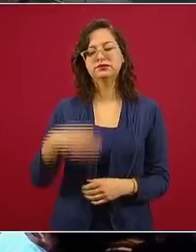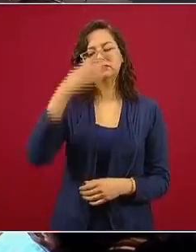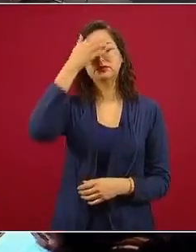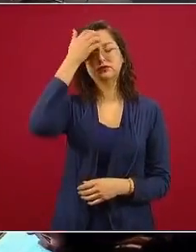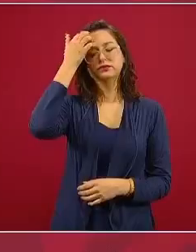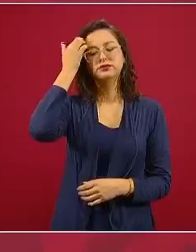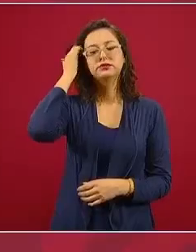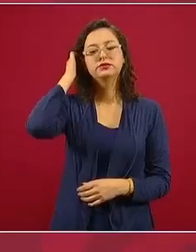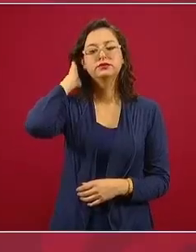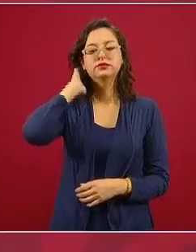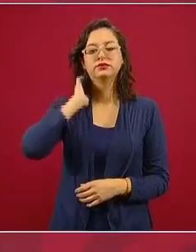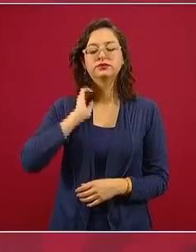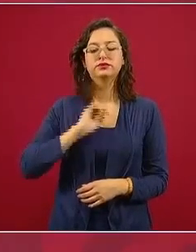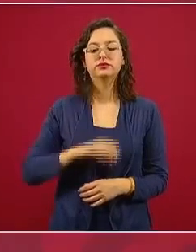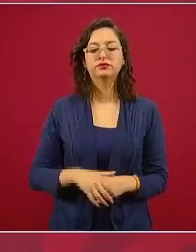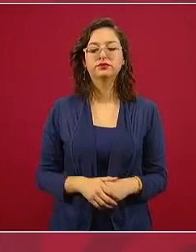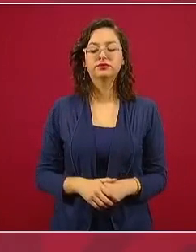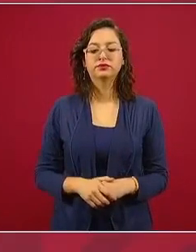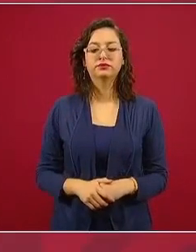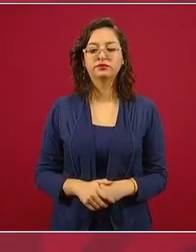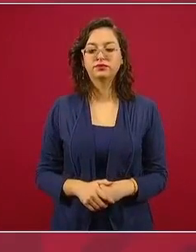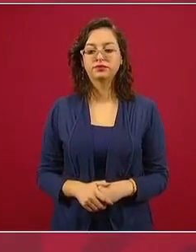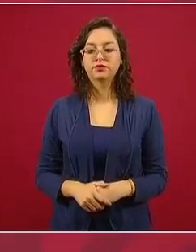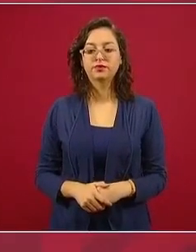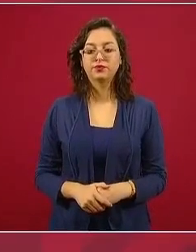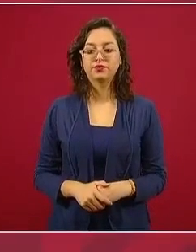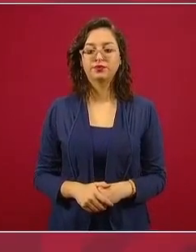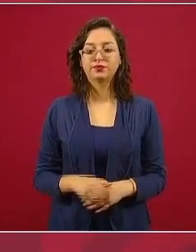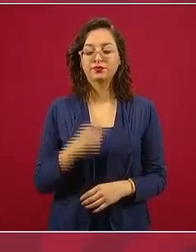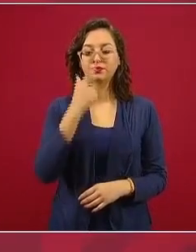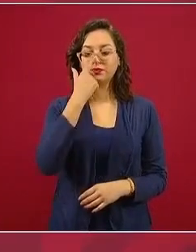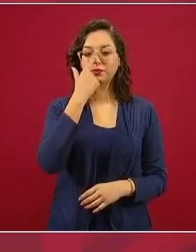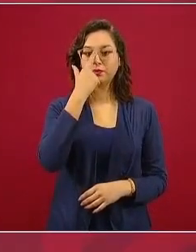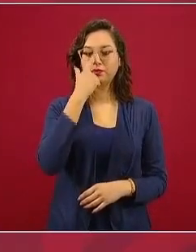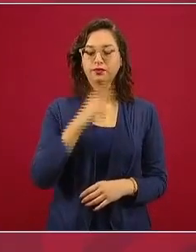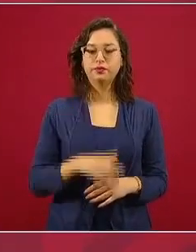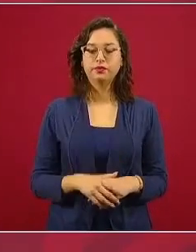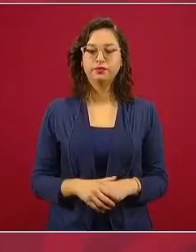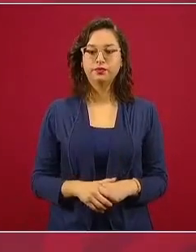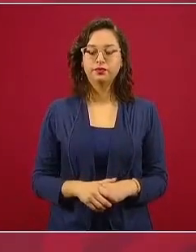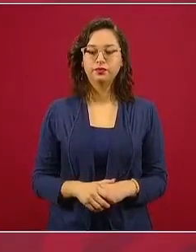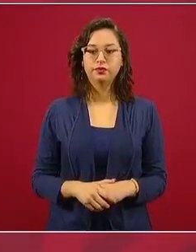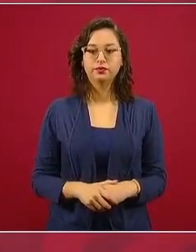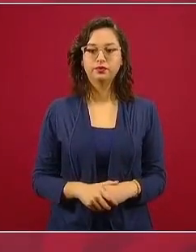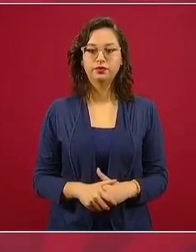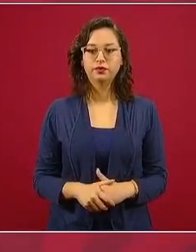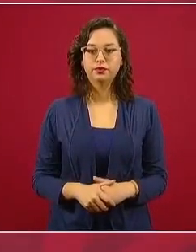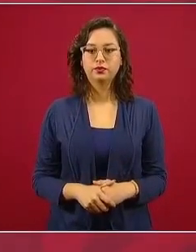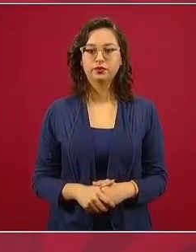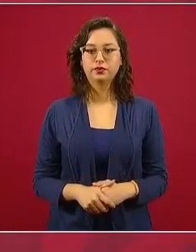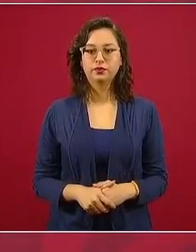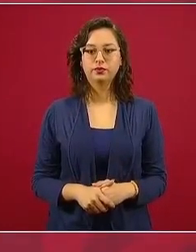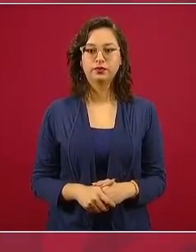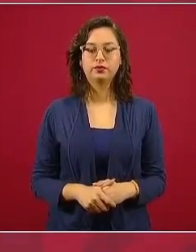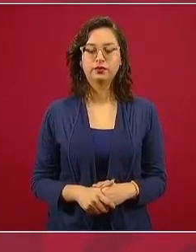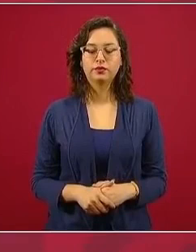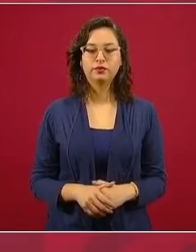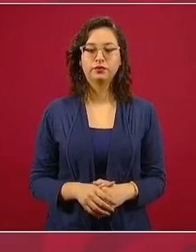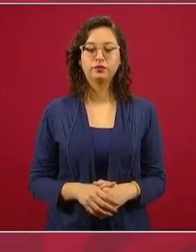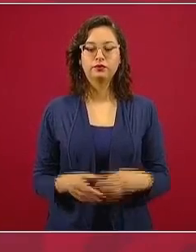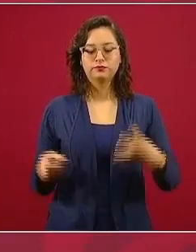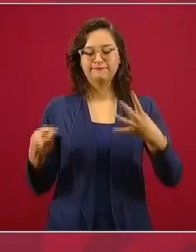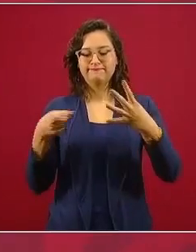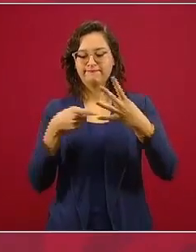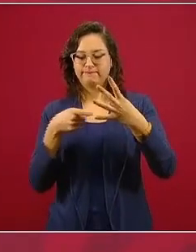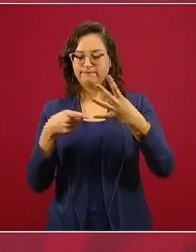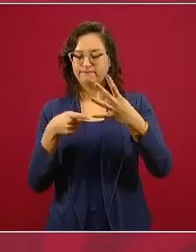en el caso de la cuestión económica, de lo que preguntaste al